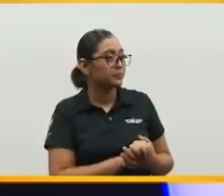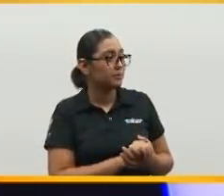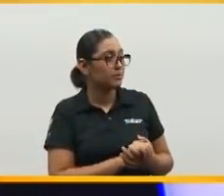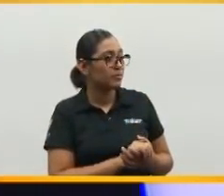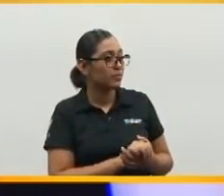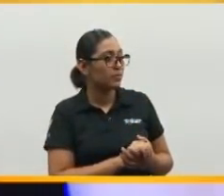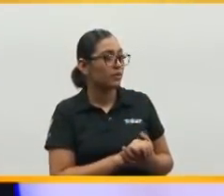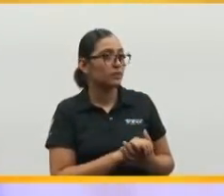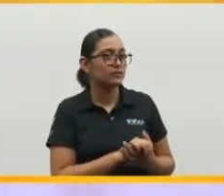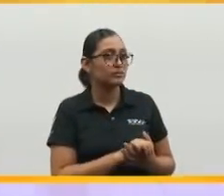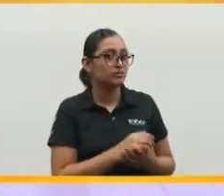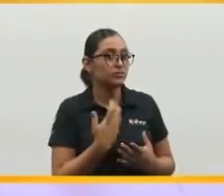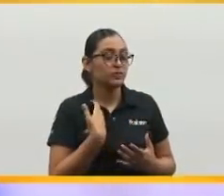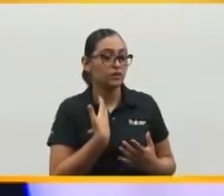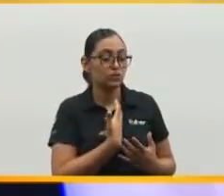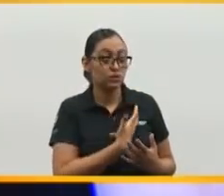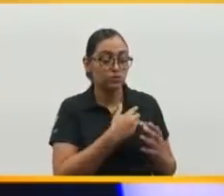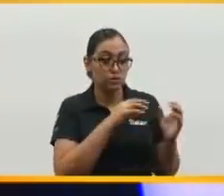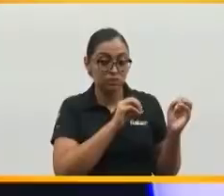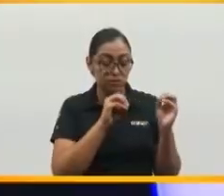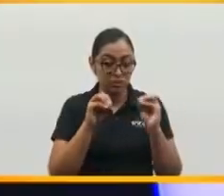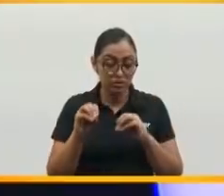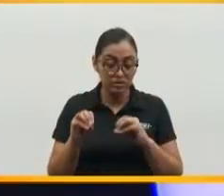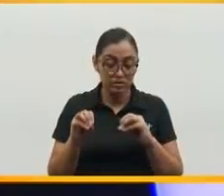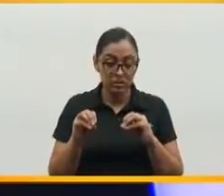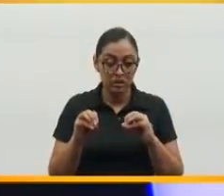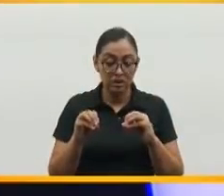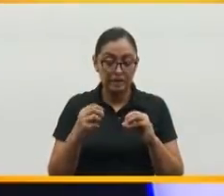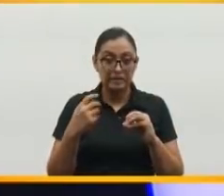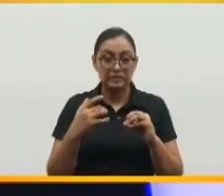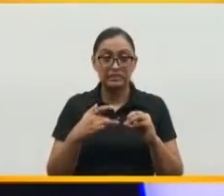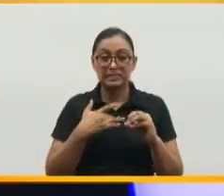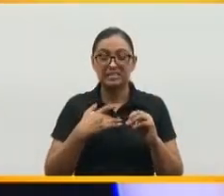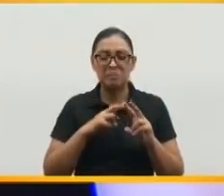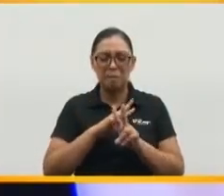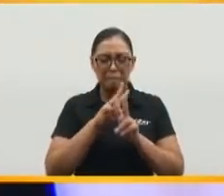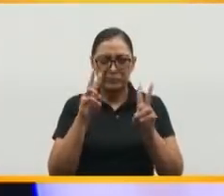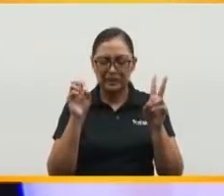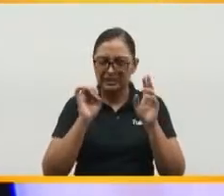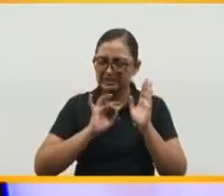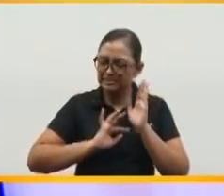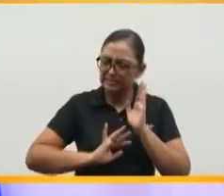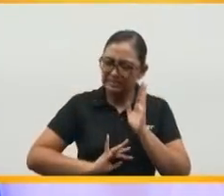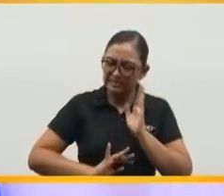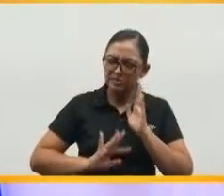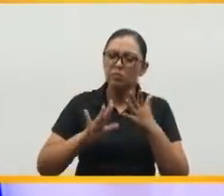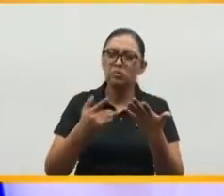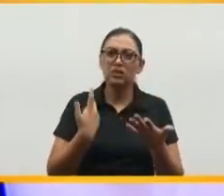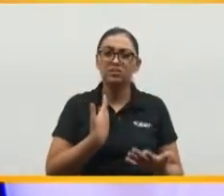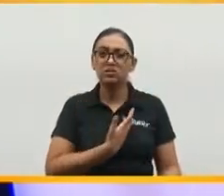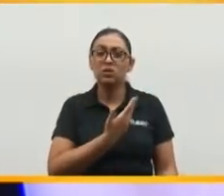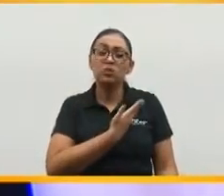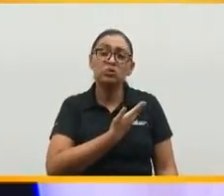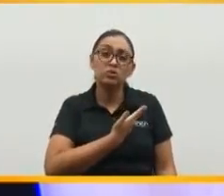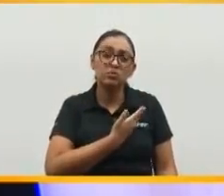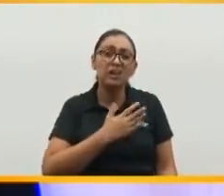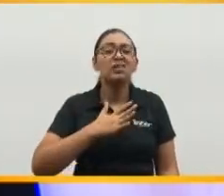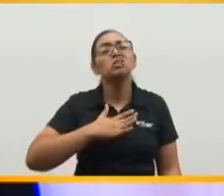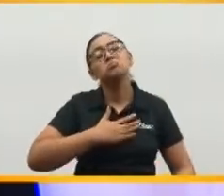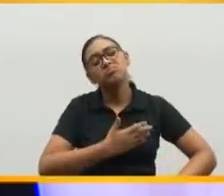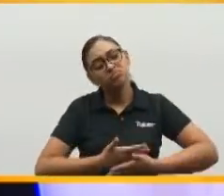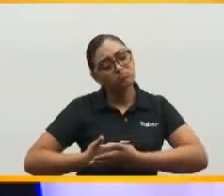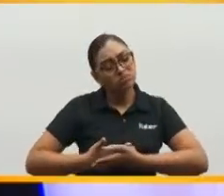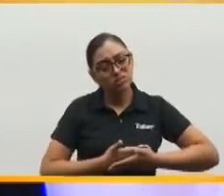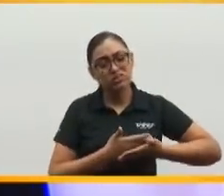Una de las cosas que más nos quita la paz y nos hace alejarnos de Dios es que nos echamos la culpa a nosotros de cosas que no nos corresponden. ¿Y mis hijos por qué salieron